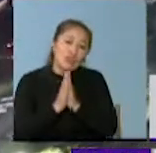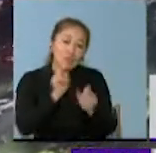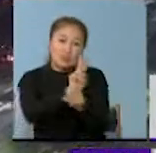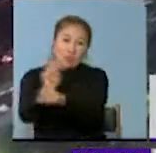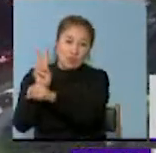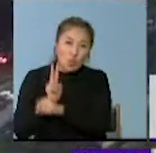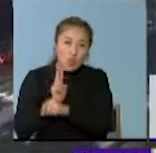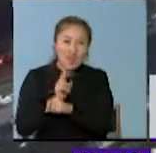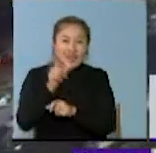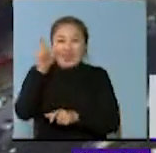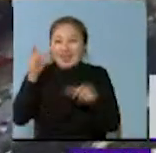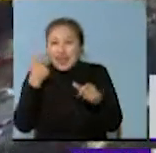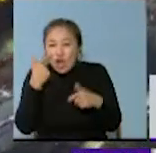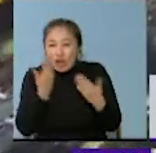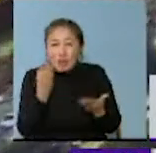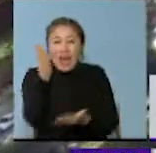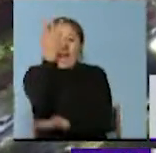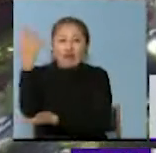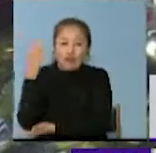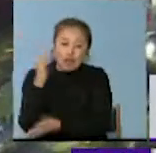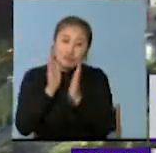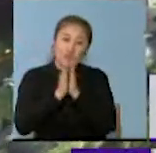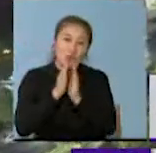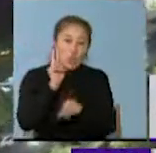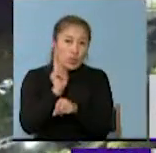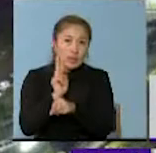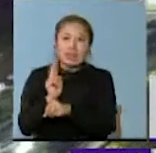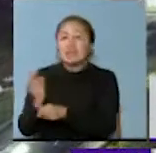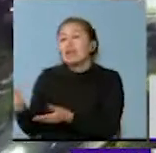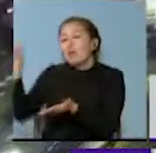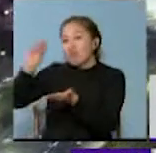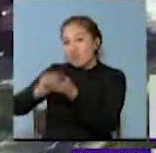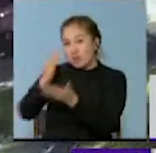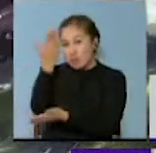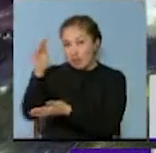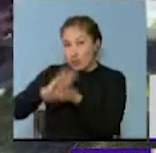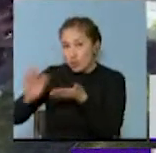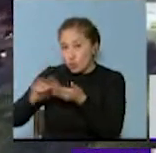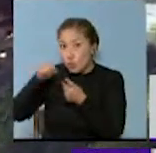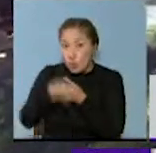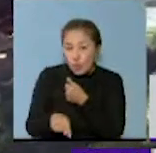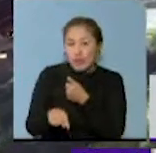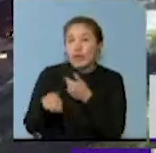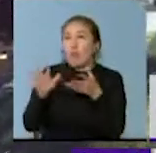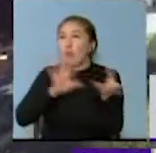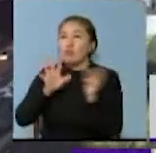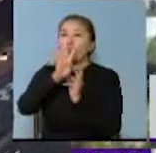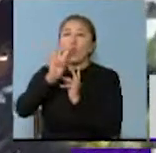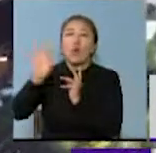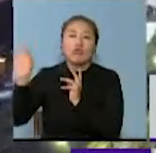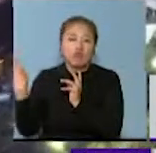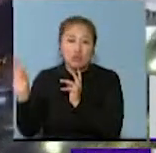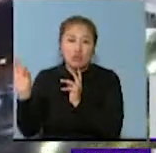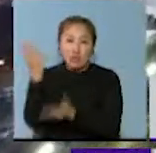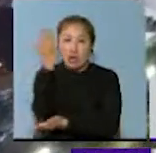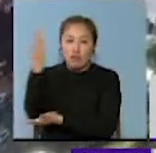las especies que ustedes han plantado allí también si hemos incorporado muchísimas especies alrededor de 400 especies